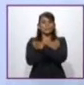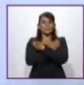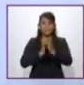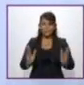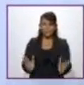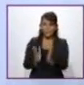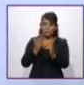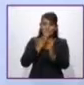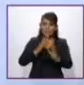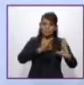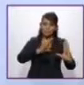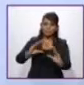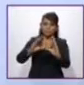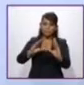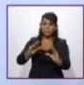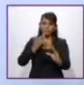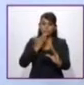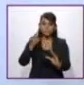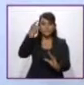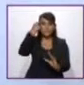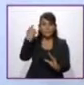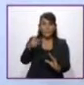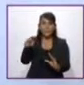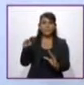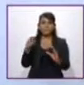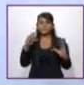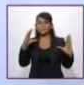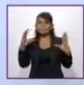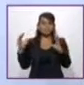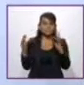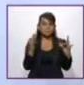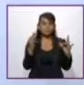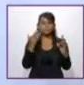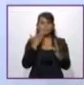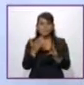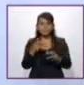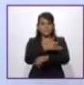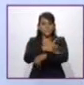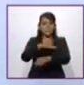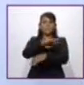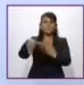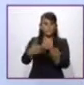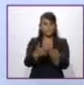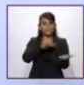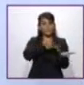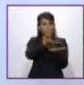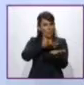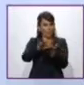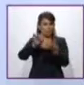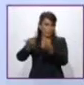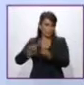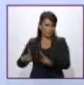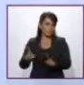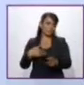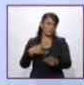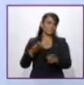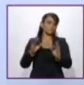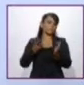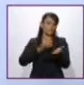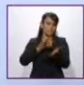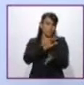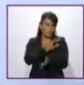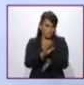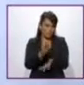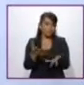estén prevenidos, para que también en la familia apoyen a todos estos, a todas estas personas, porque en ese